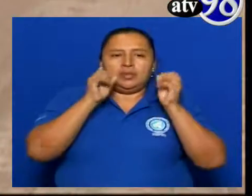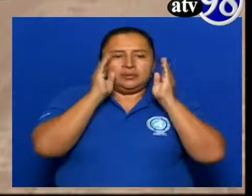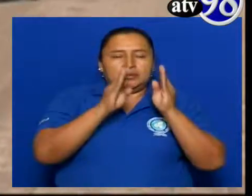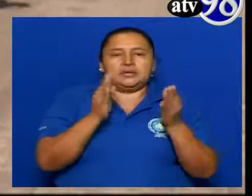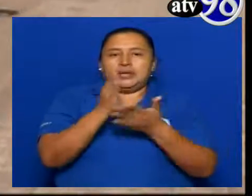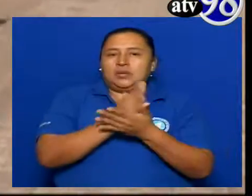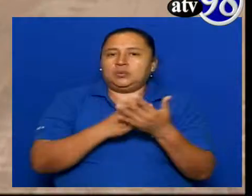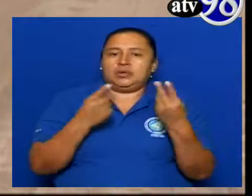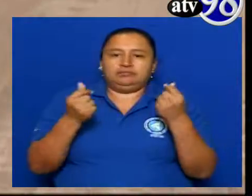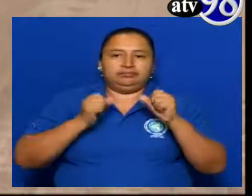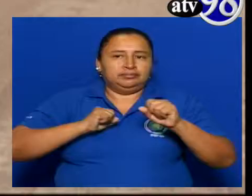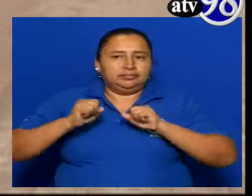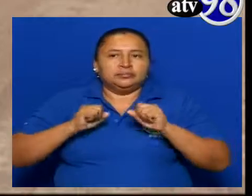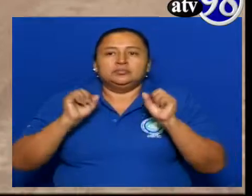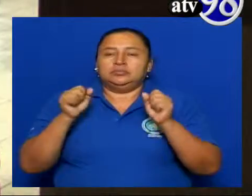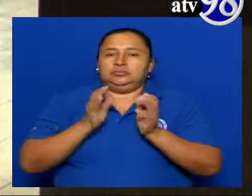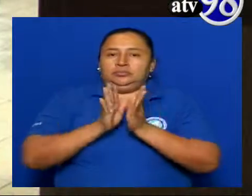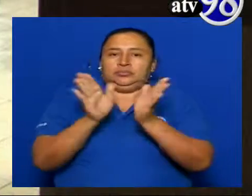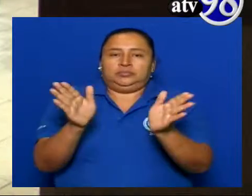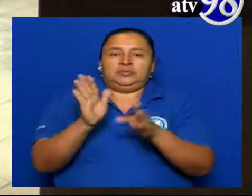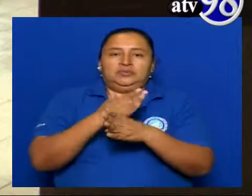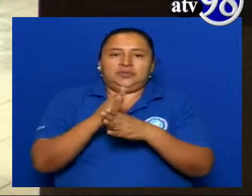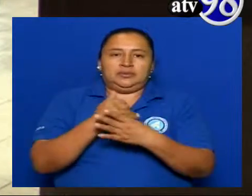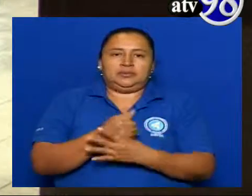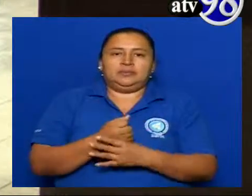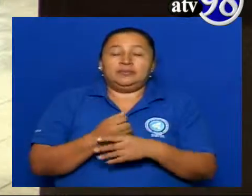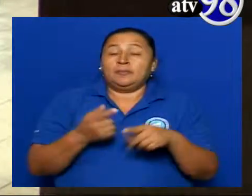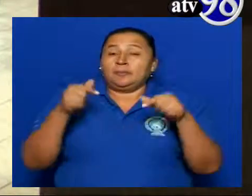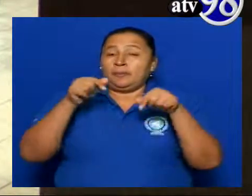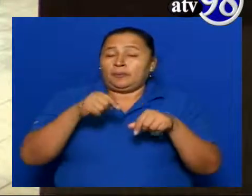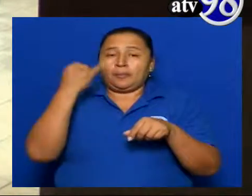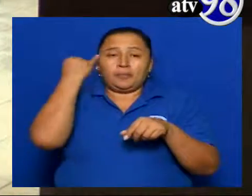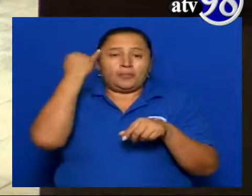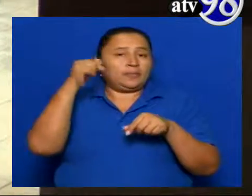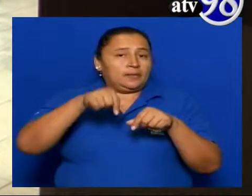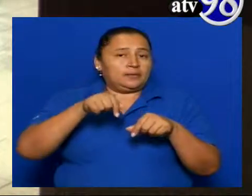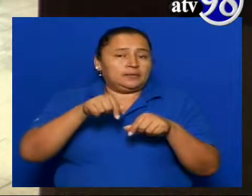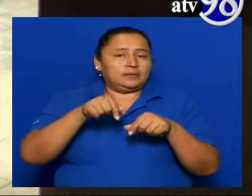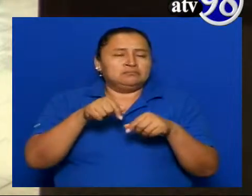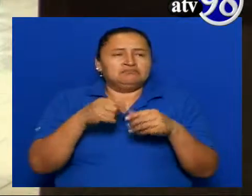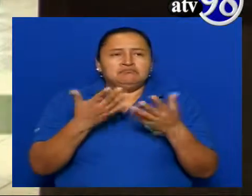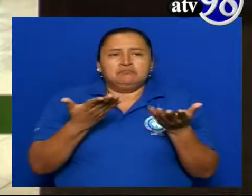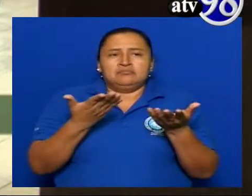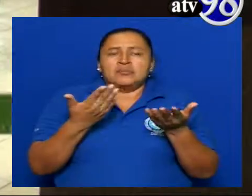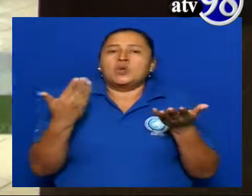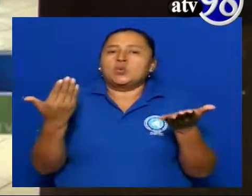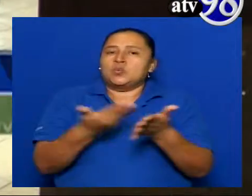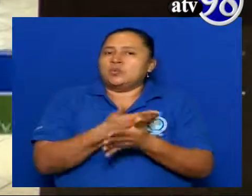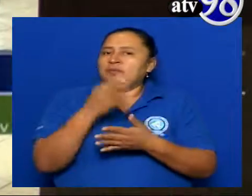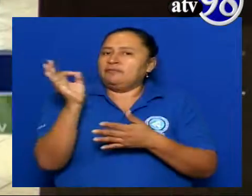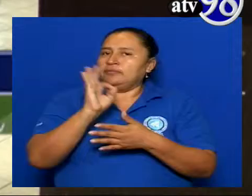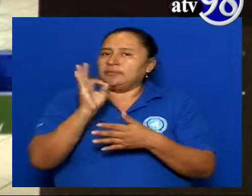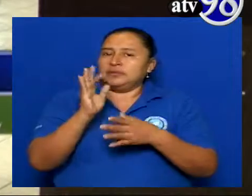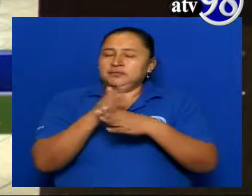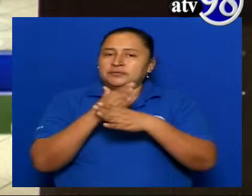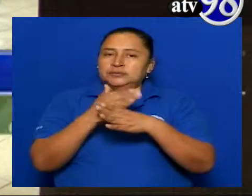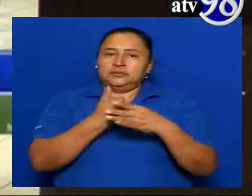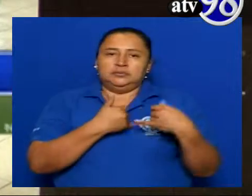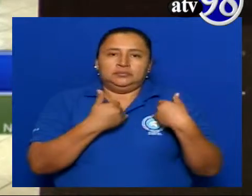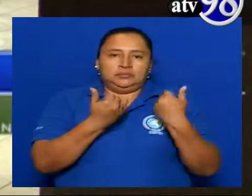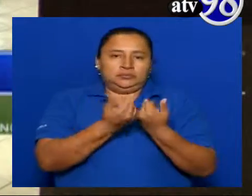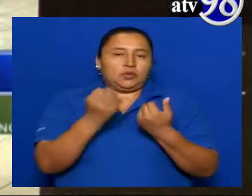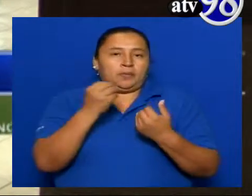alguna emergencia. O sea, esto es una tendencia que es parte de la modernización de las instituciones para